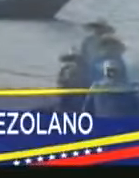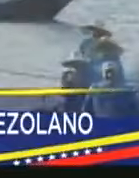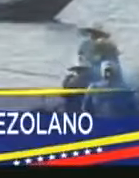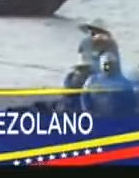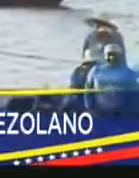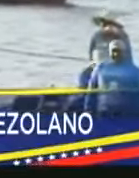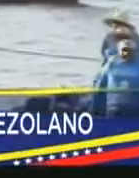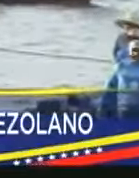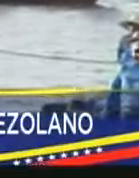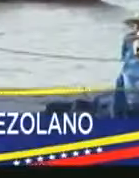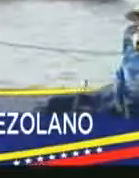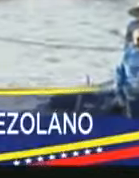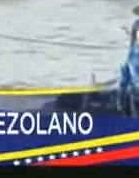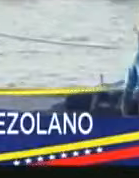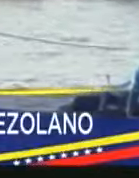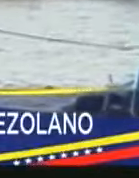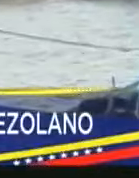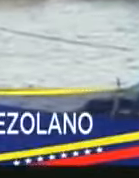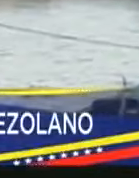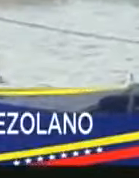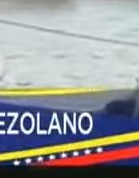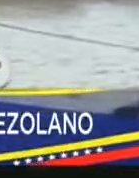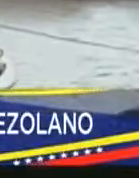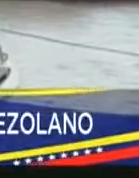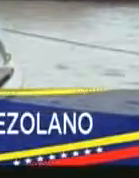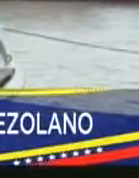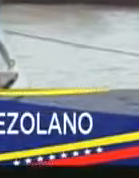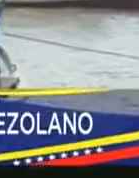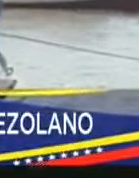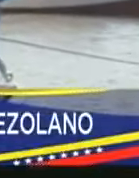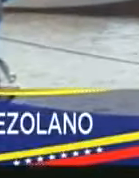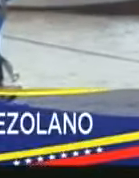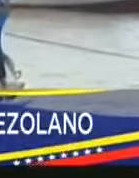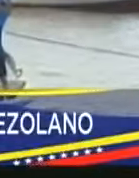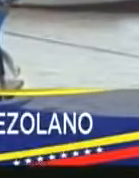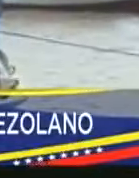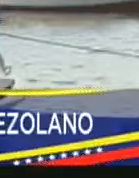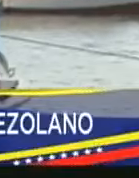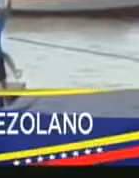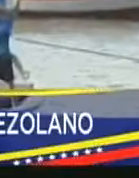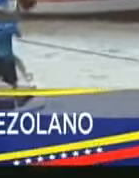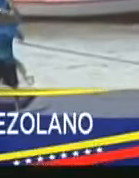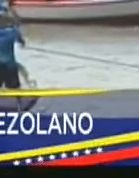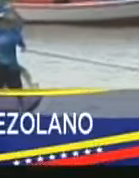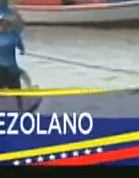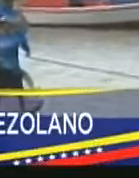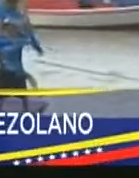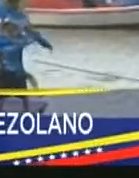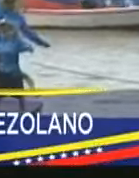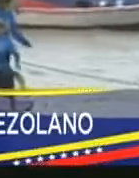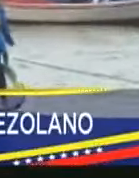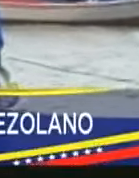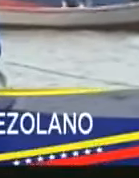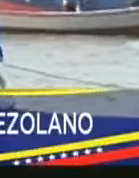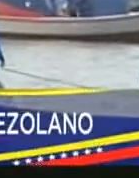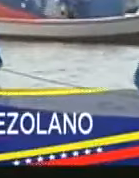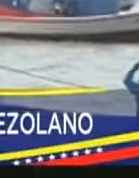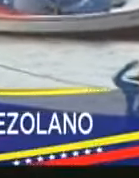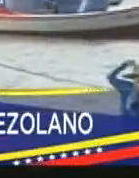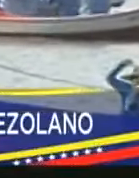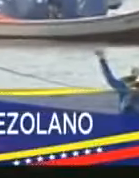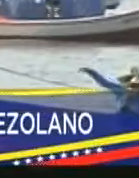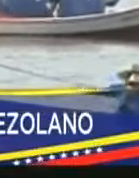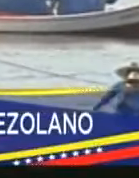en Venezuela, son pescadores, han sido pescadores desde hace más de 500 años, y pues aquí vemos